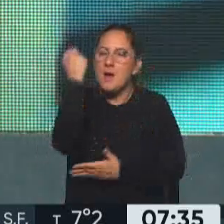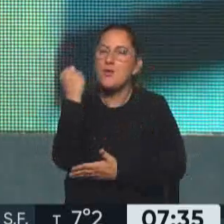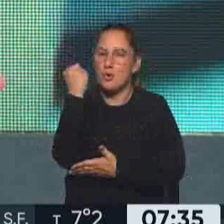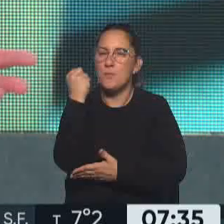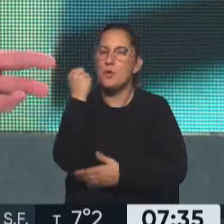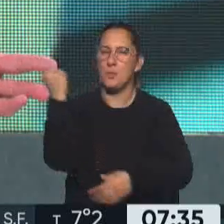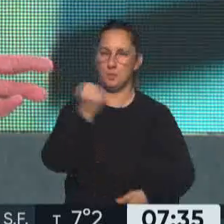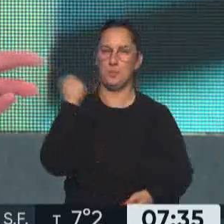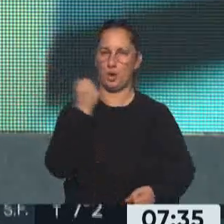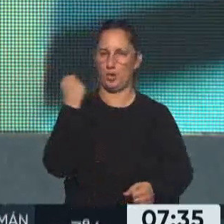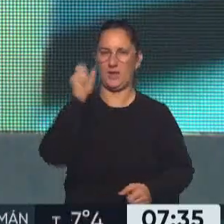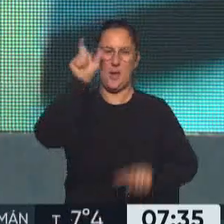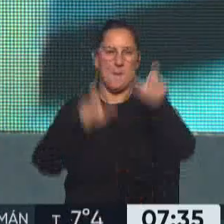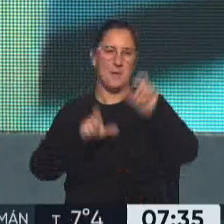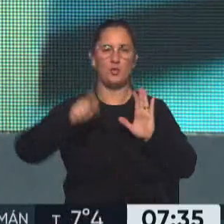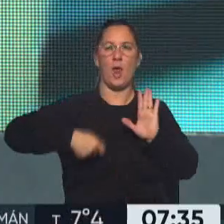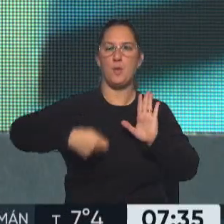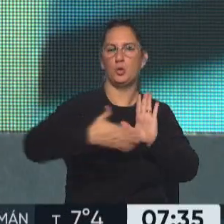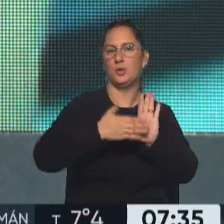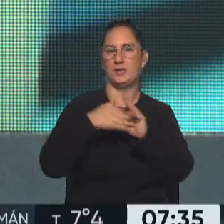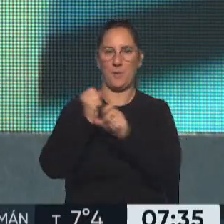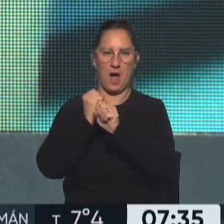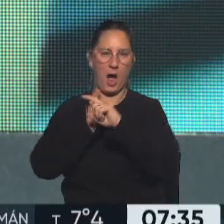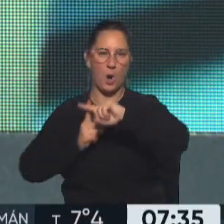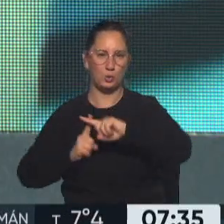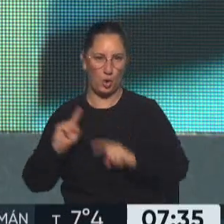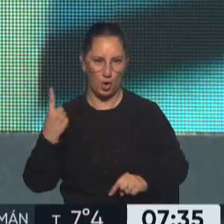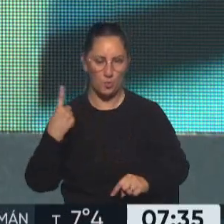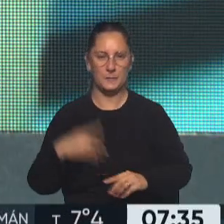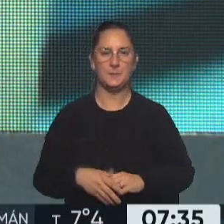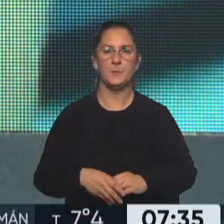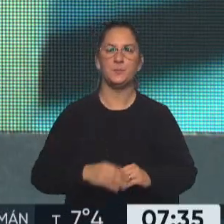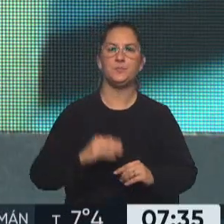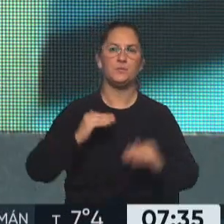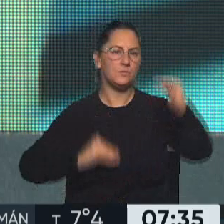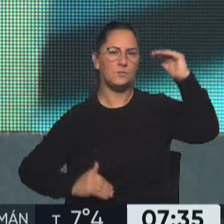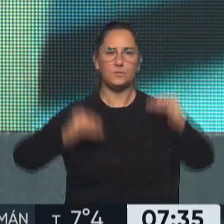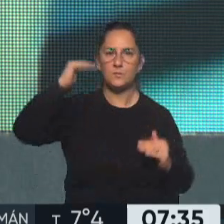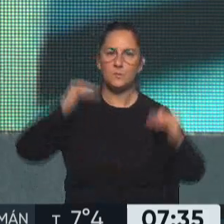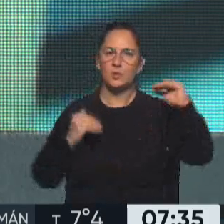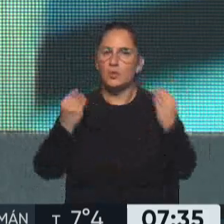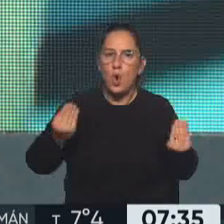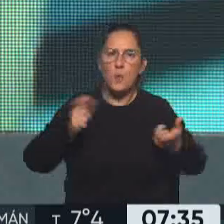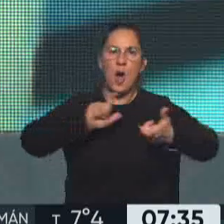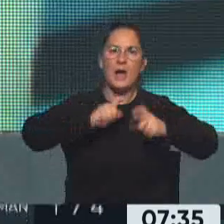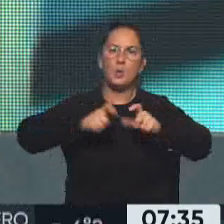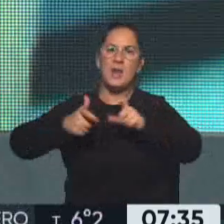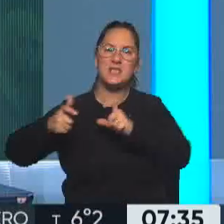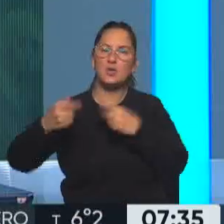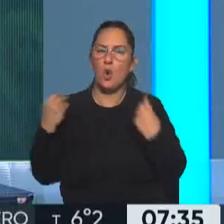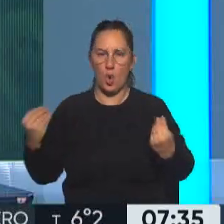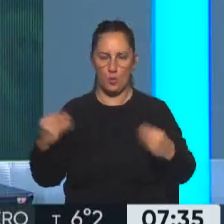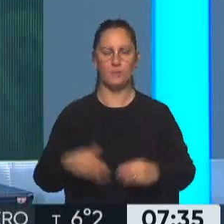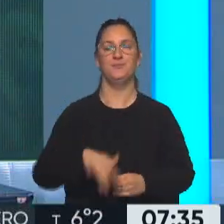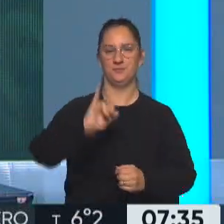importa y muchísimo a todos los monotributistas y autónomos. Flor, a ver, ¿de qué se trata esto? ¿Cuánto suben, cuánto bajan estas actualizaciones de monotributistas?